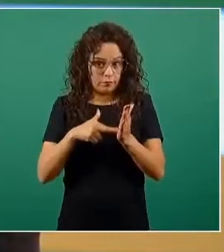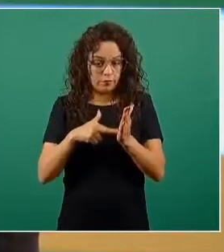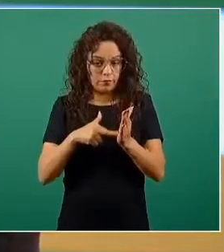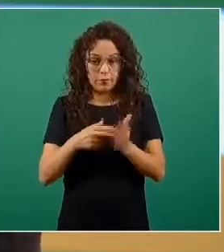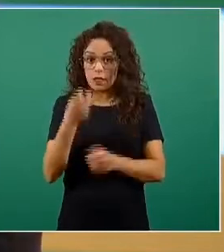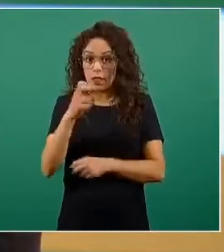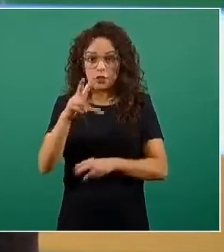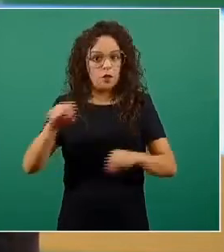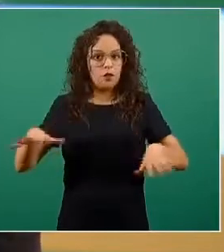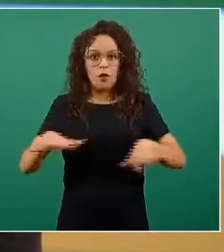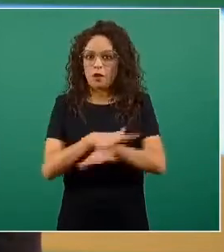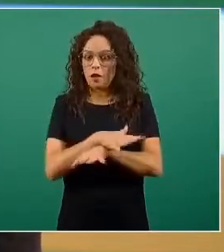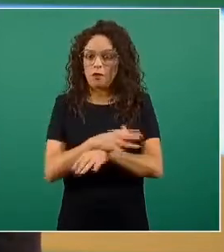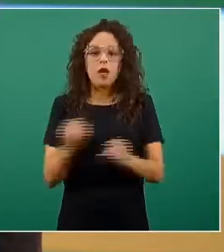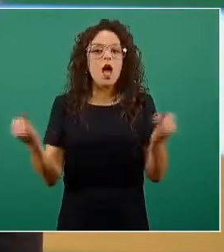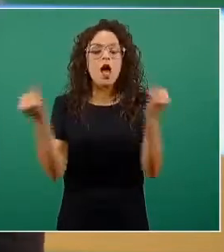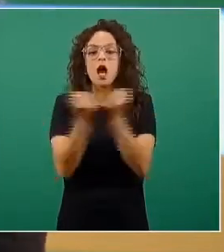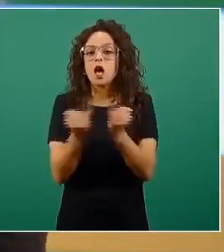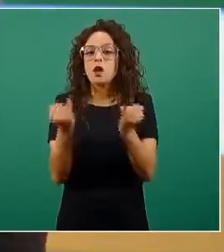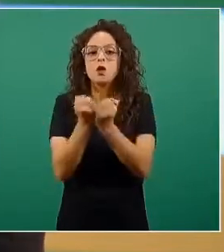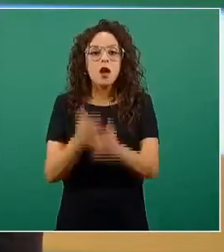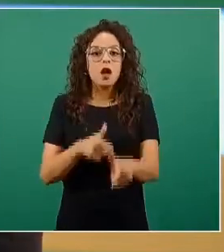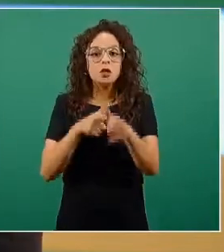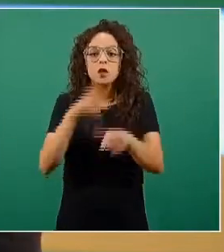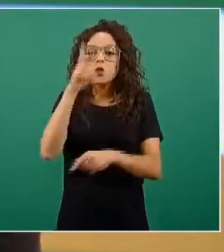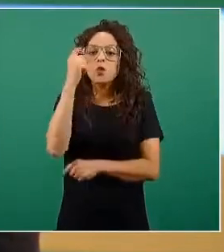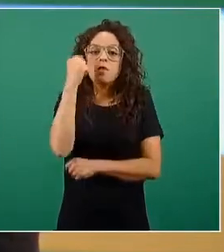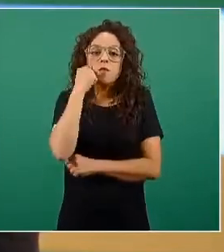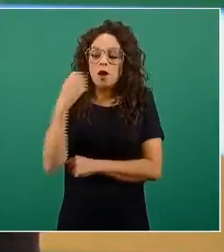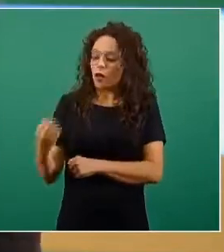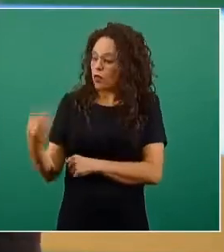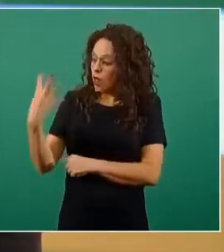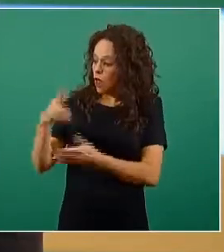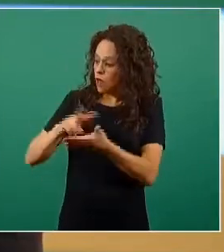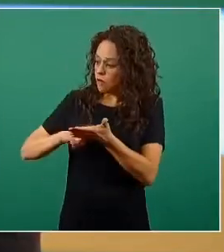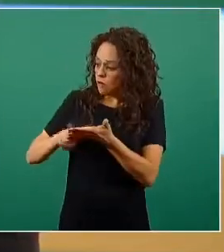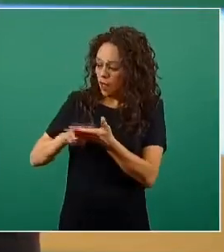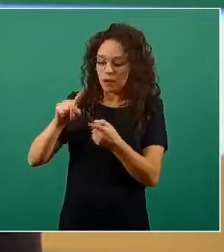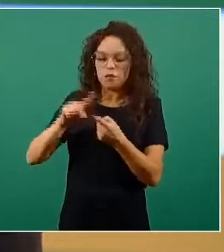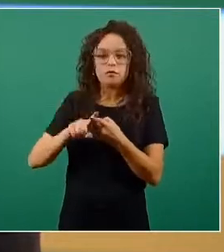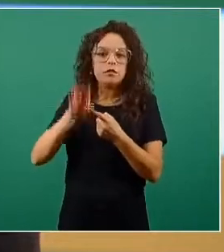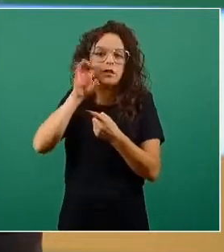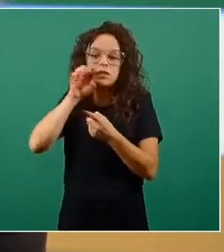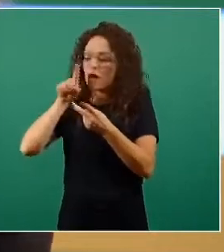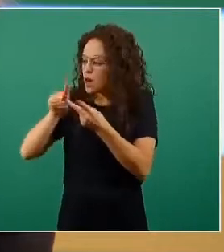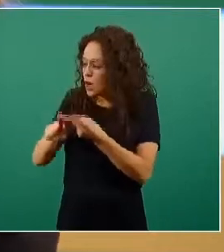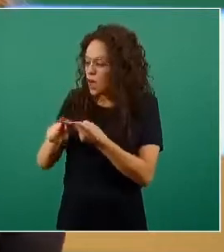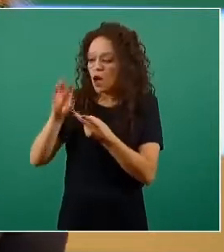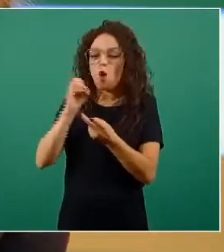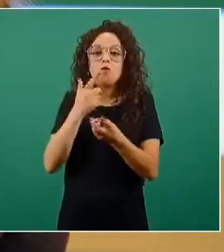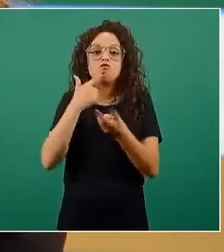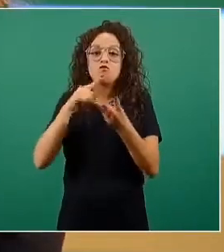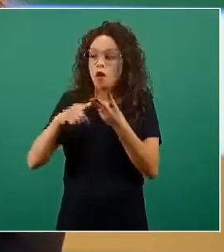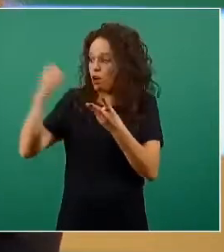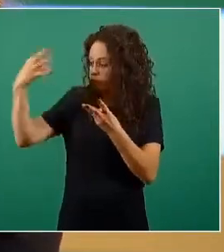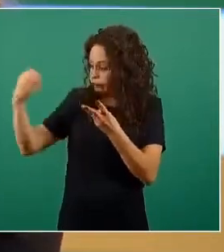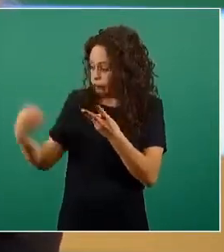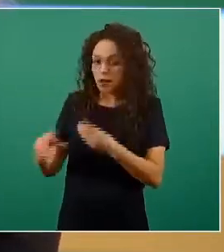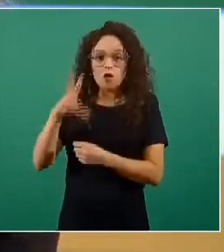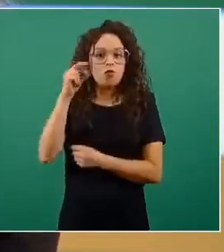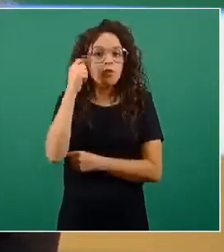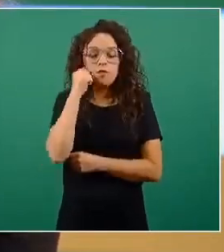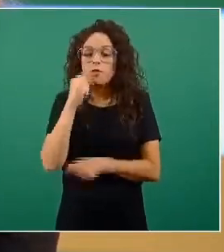no cambia, nos mantenemos, sea semáforo verde, naranja, rojo, nos mantenemos